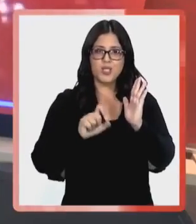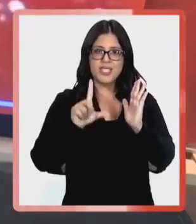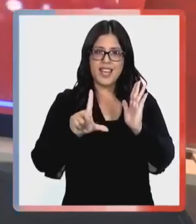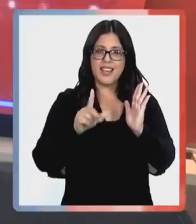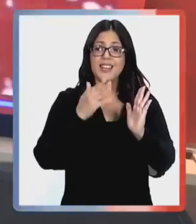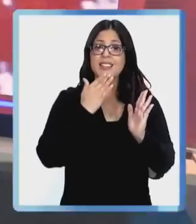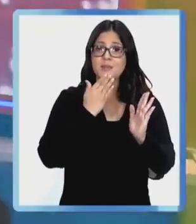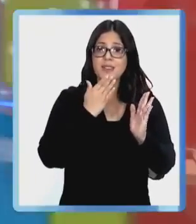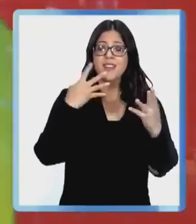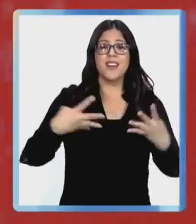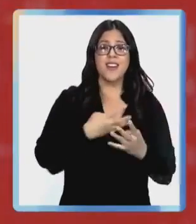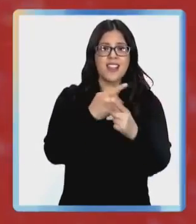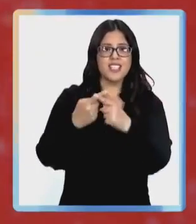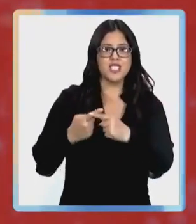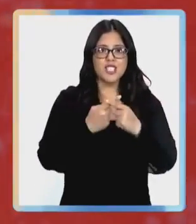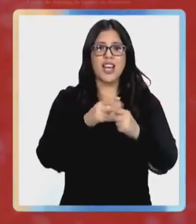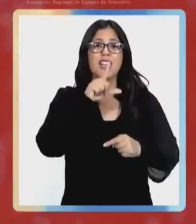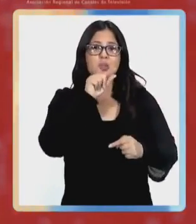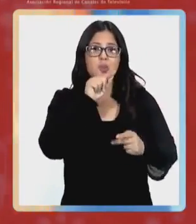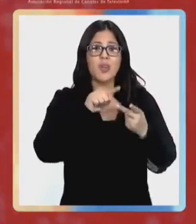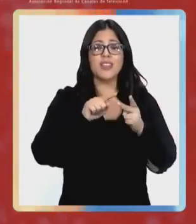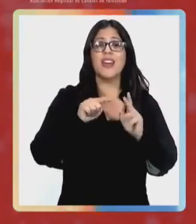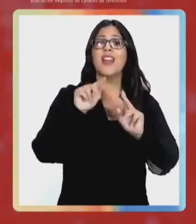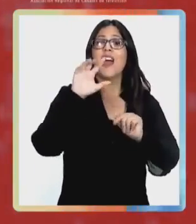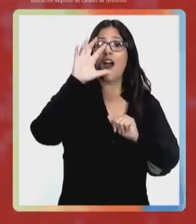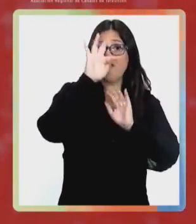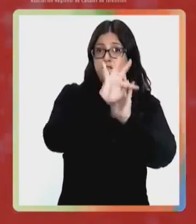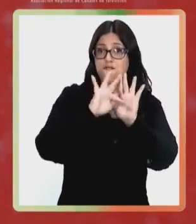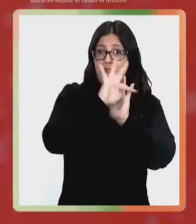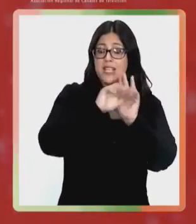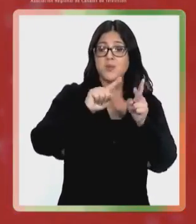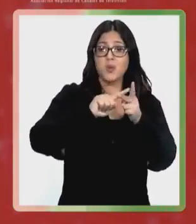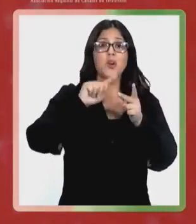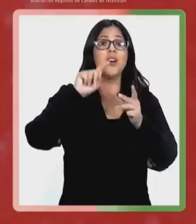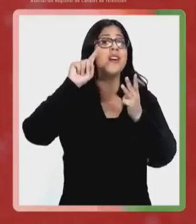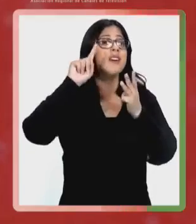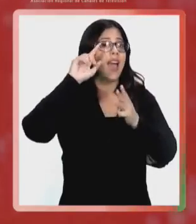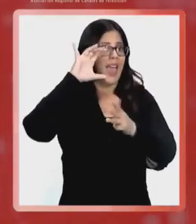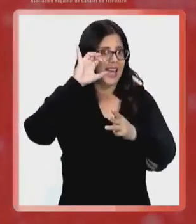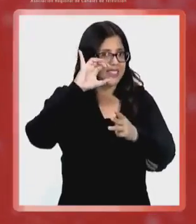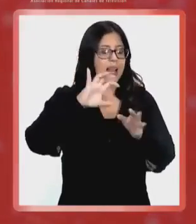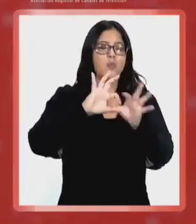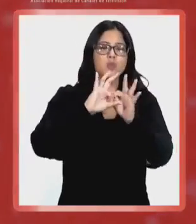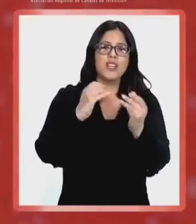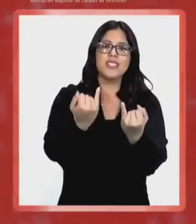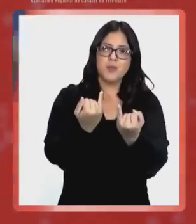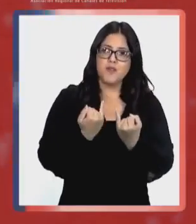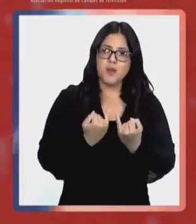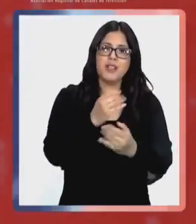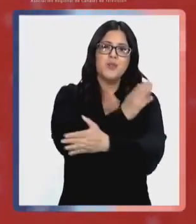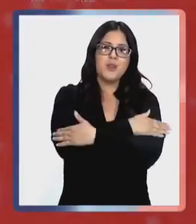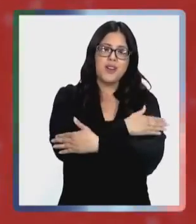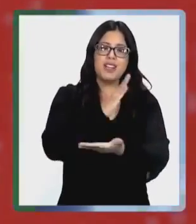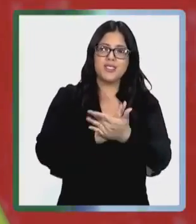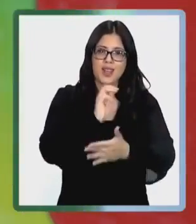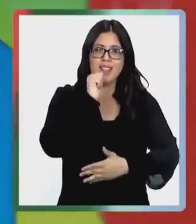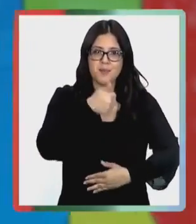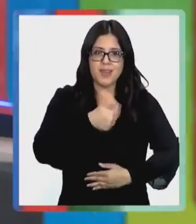www.portavoznoticias.cl y nuestras redes sociales en Twitter, Facebook e Instagram. Gracias por informarse con nosotros. Un abrazo y hasta